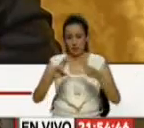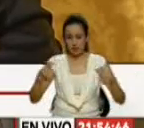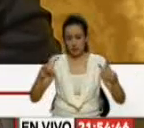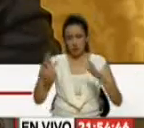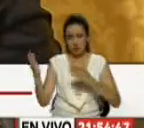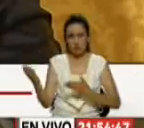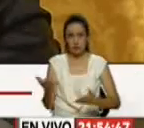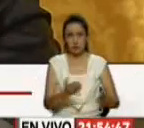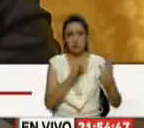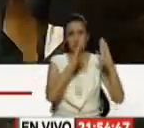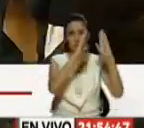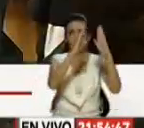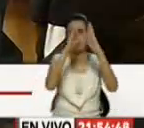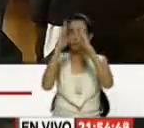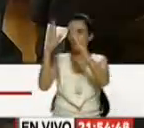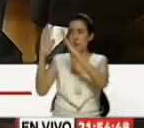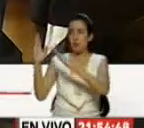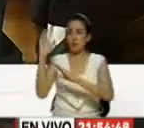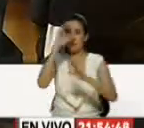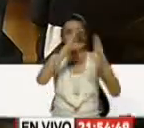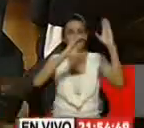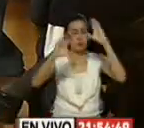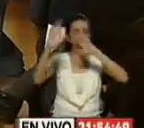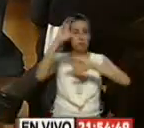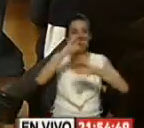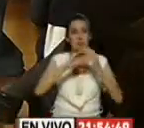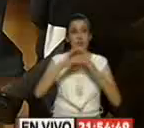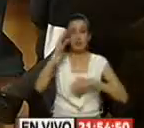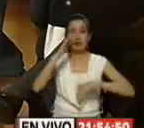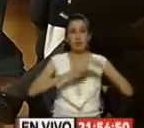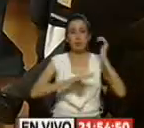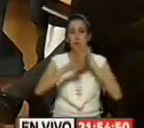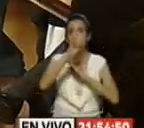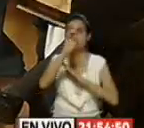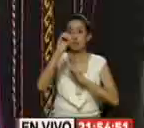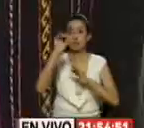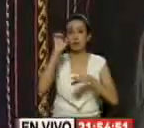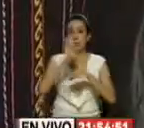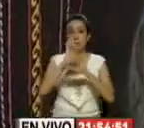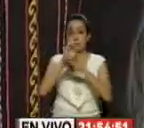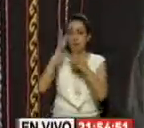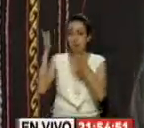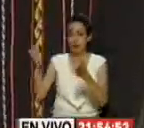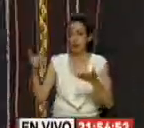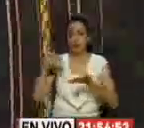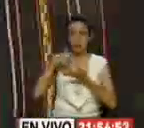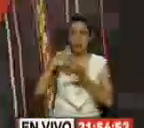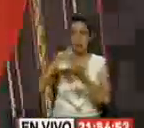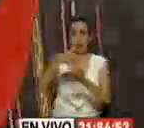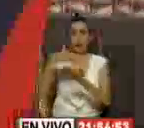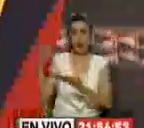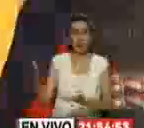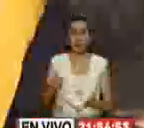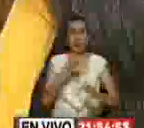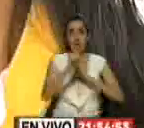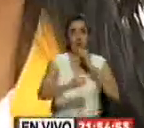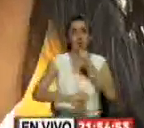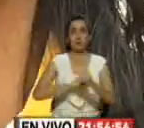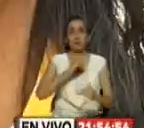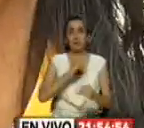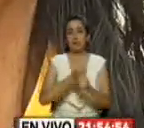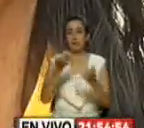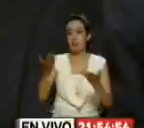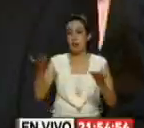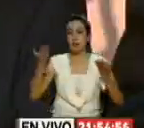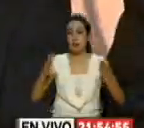nuestras bibliotecas. Más de 90 compatriotas hasta el momento han sido distinguidos con este premio. En este año, los ganadores